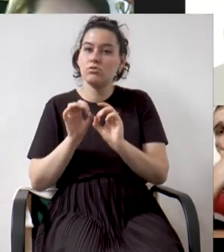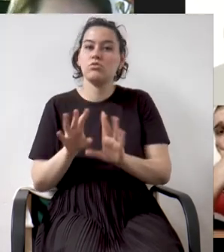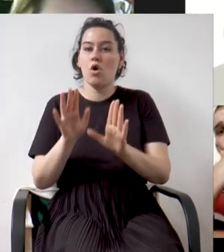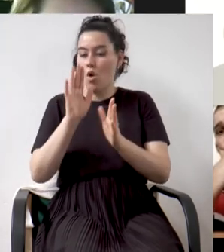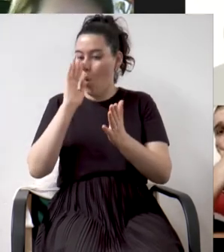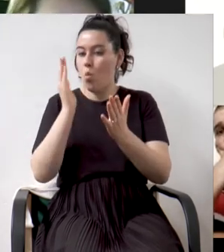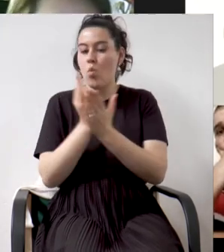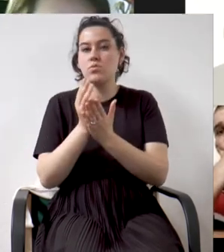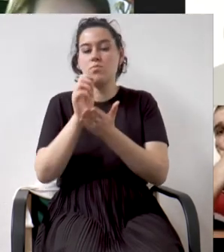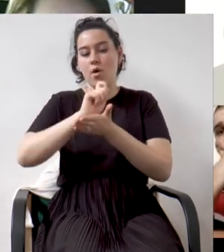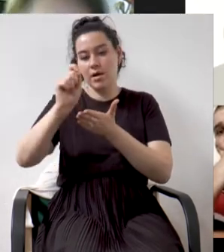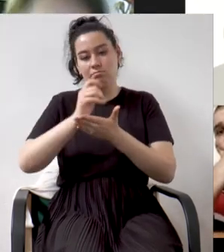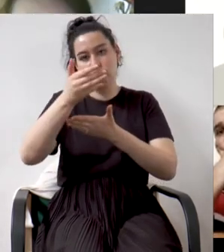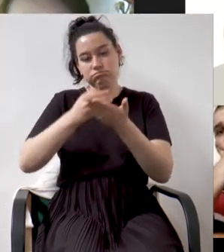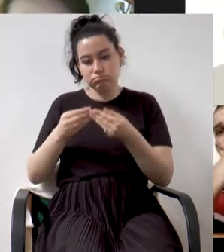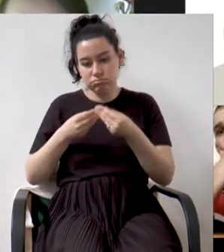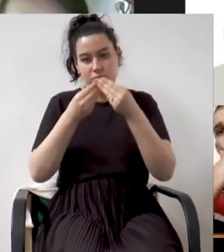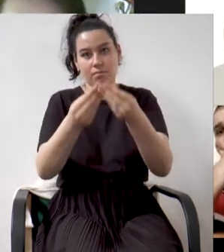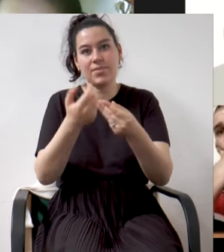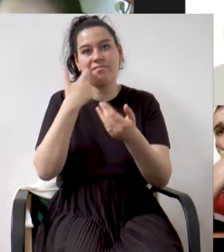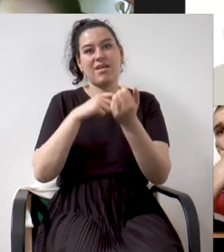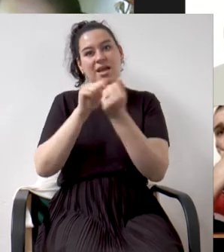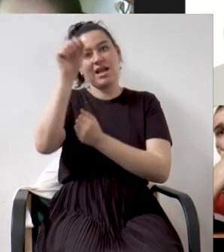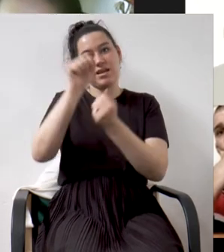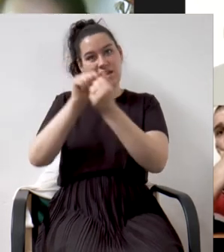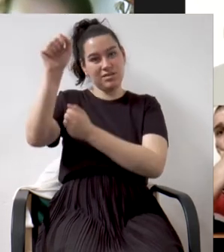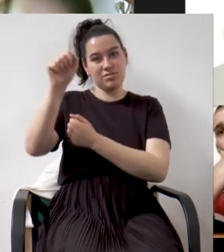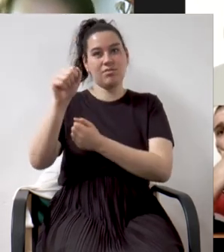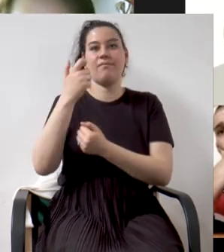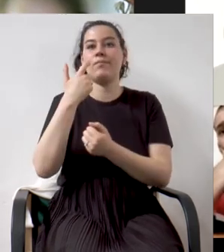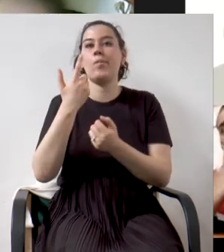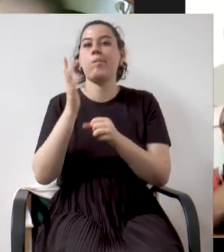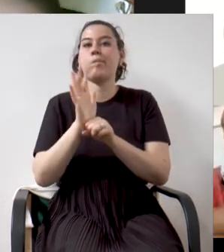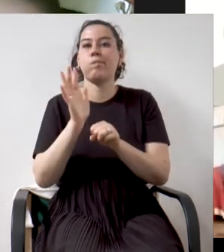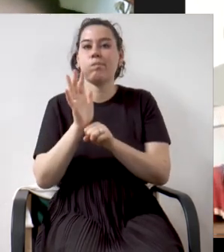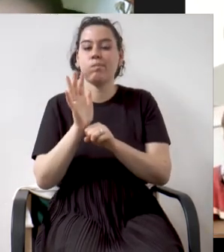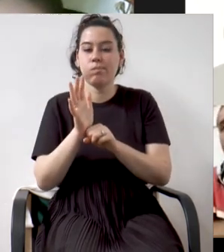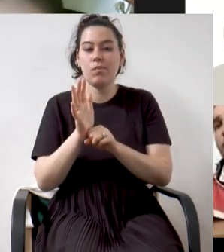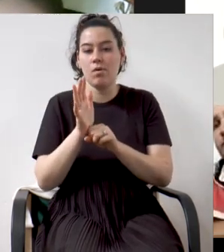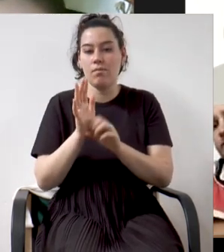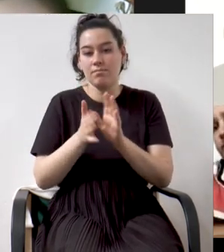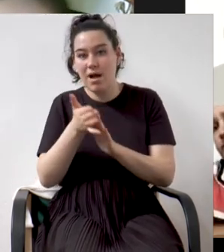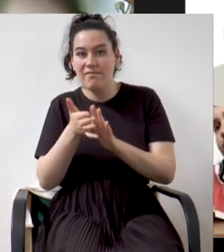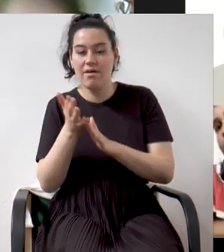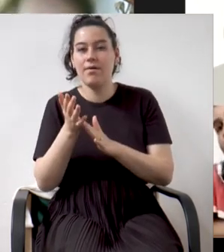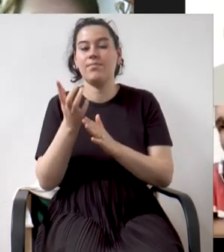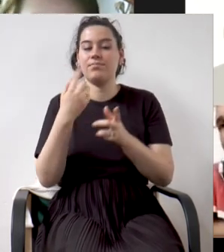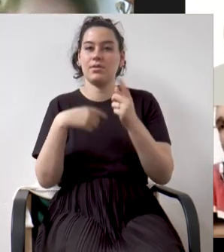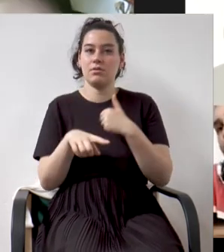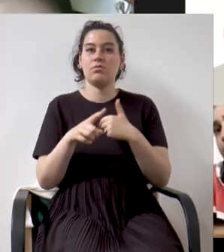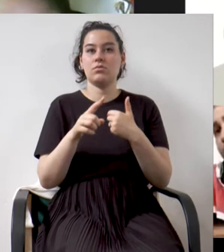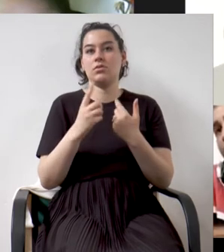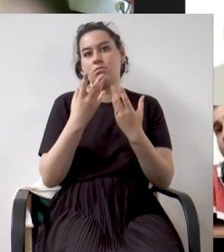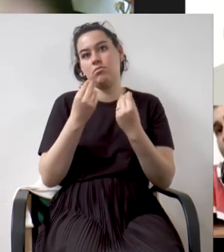final, por lo tanto no nos figuran como egresos del litoral, sino que figuran como egresos del servicio, y ahí viene uno